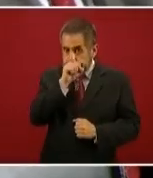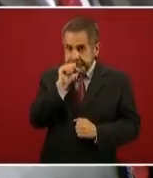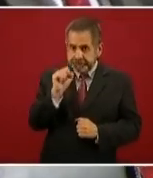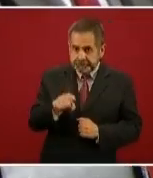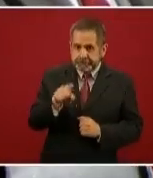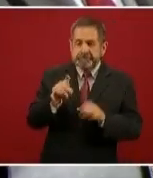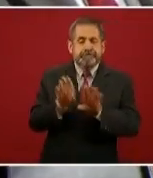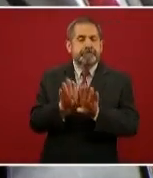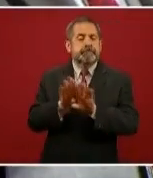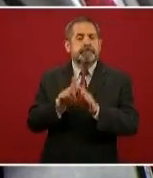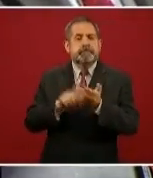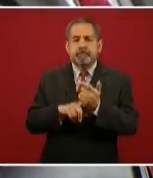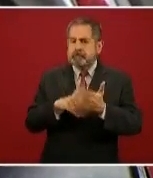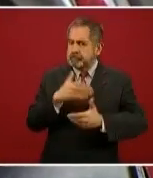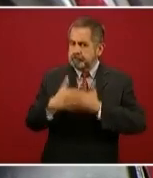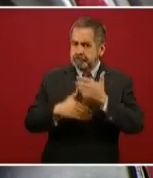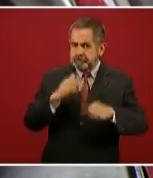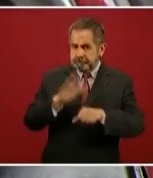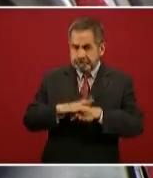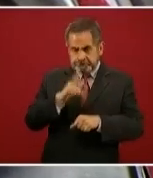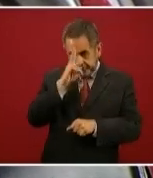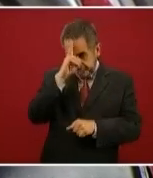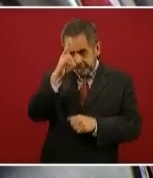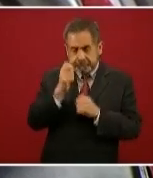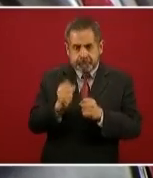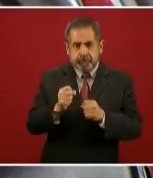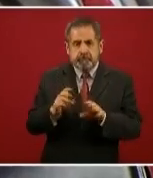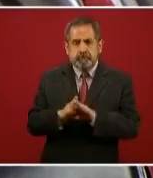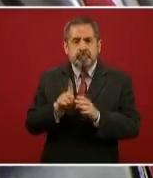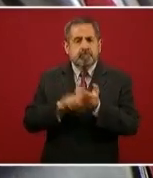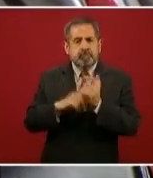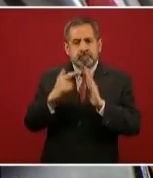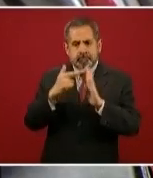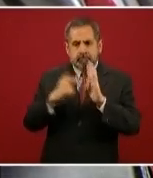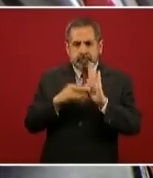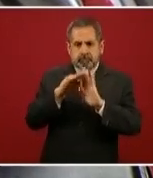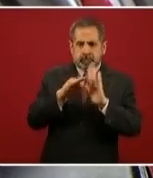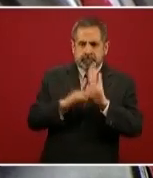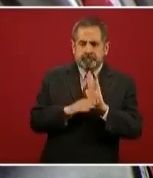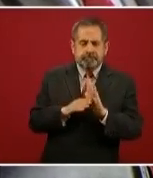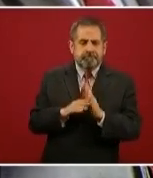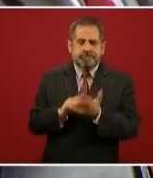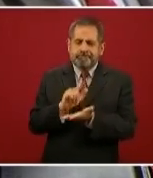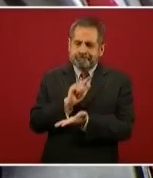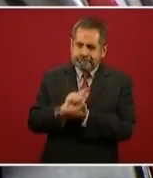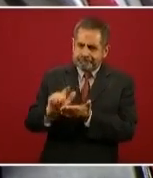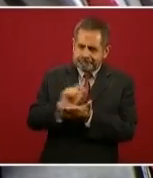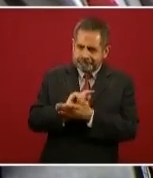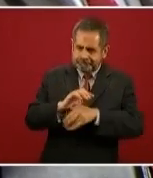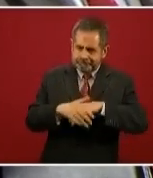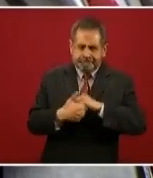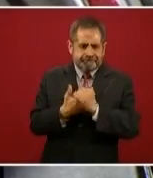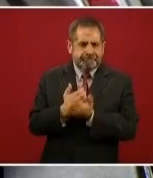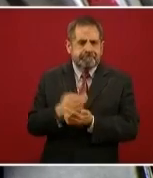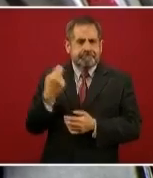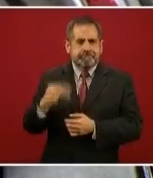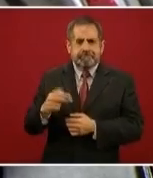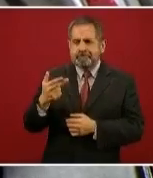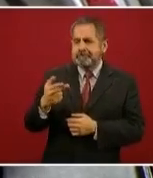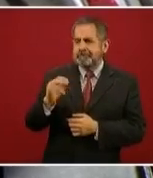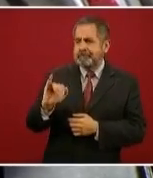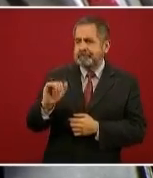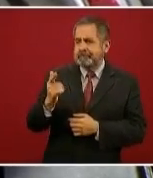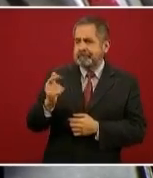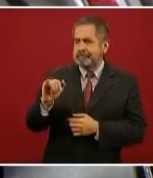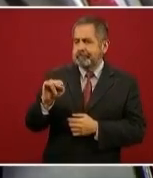más intensiva y dedicada las distintas medidas de higiene básica, higiene pública